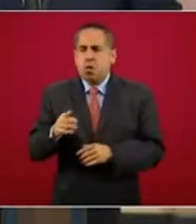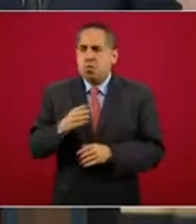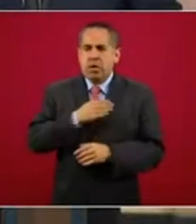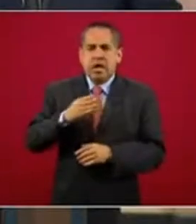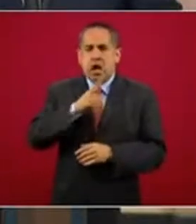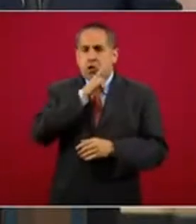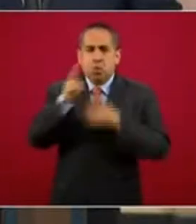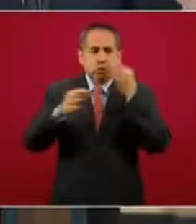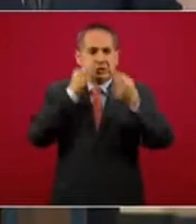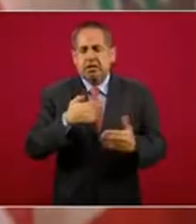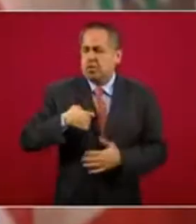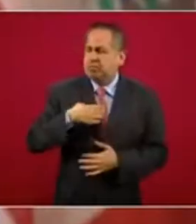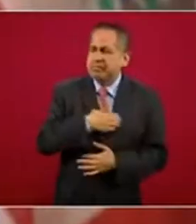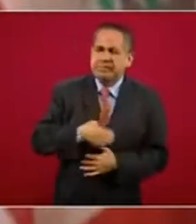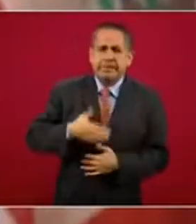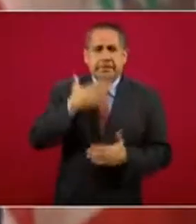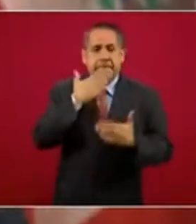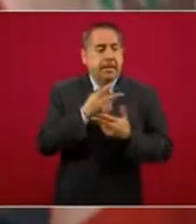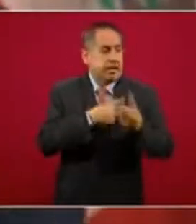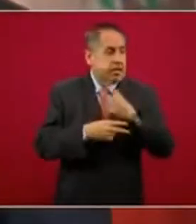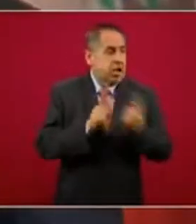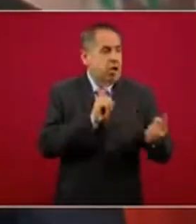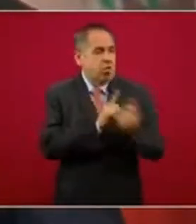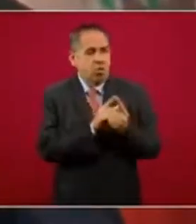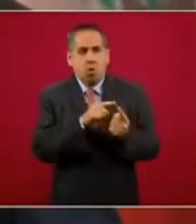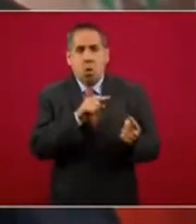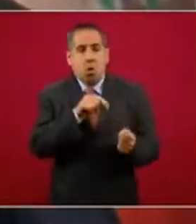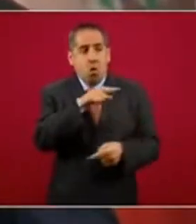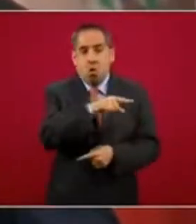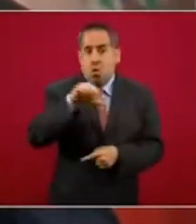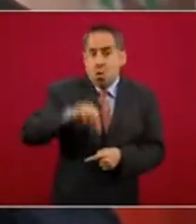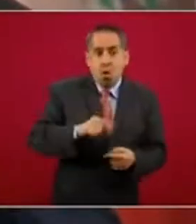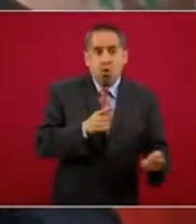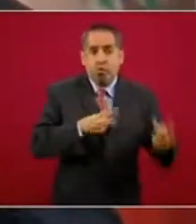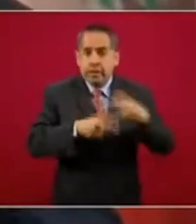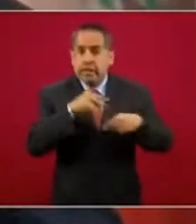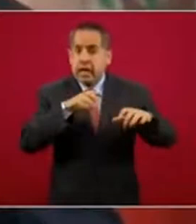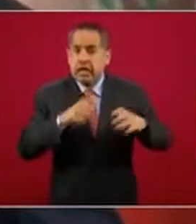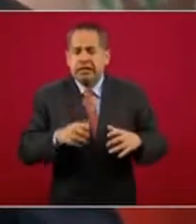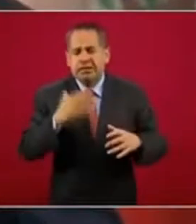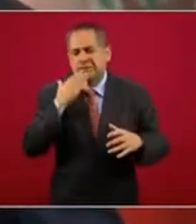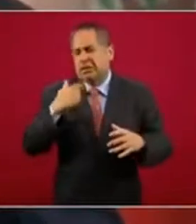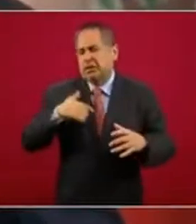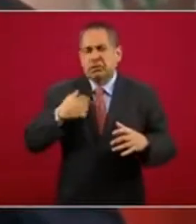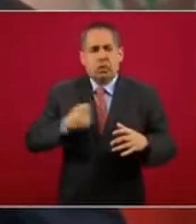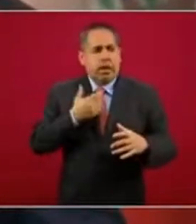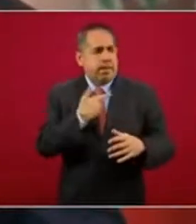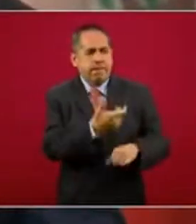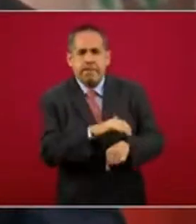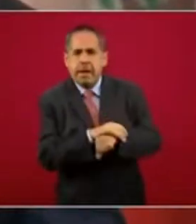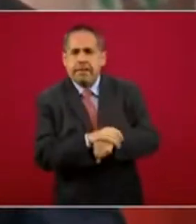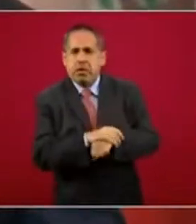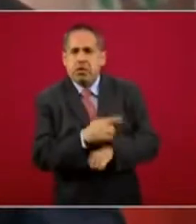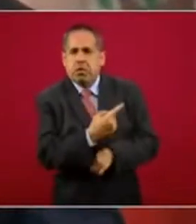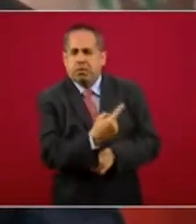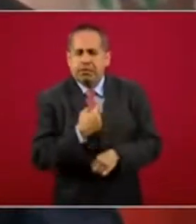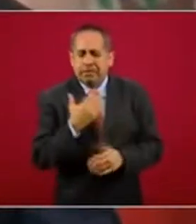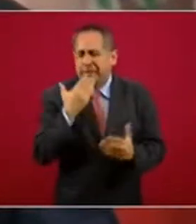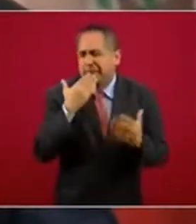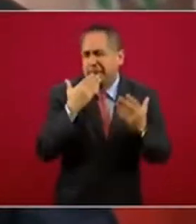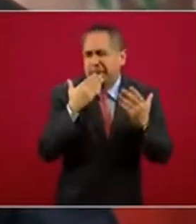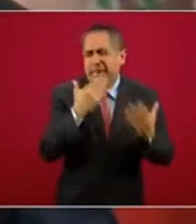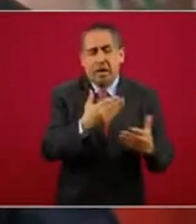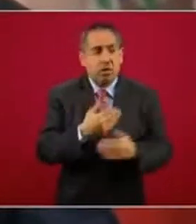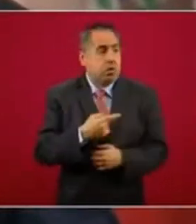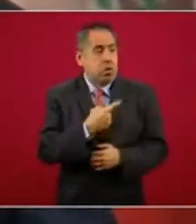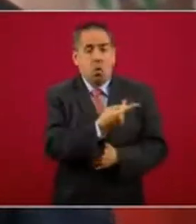unos regalos para los carnales. Es mejor que se pongan buzos. Es un mundo ariano. Y los de color están para servirnos. De